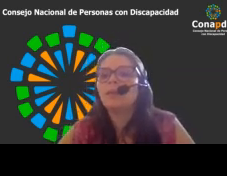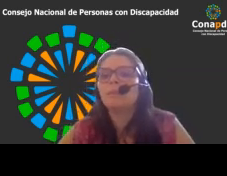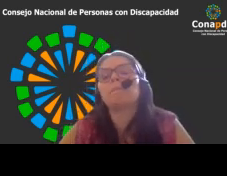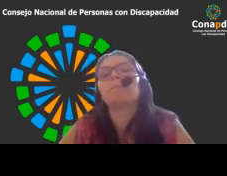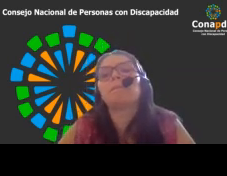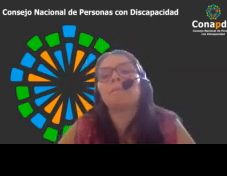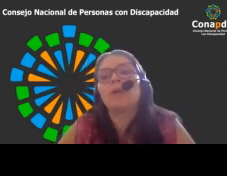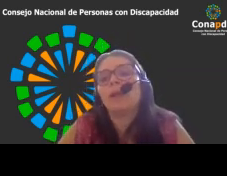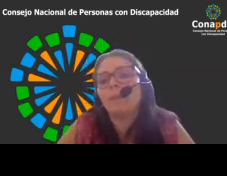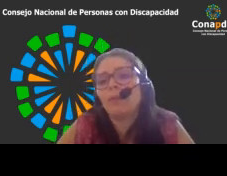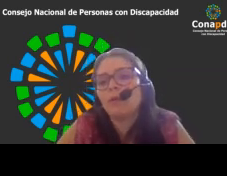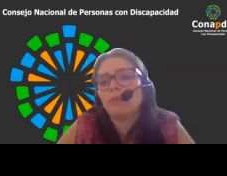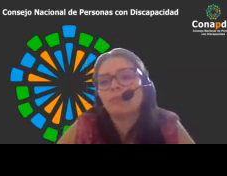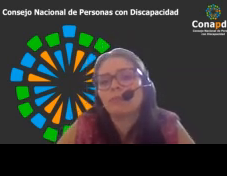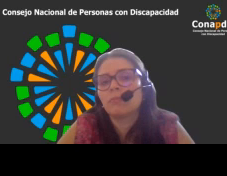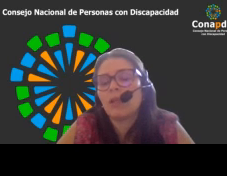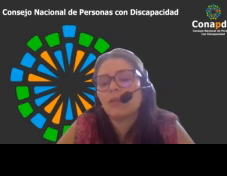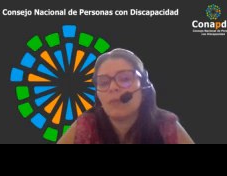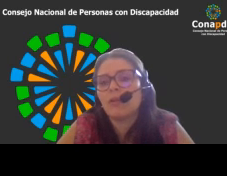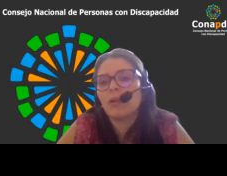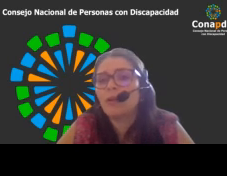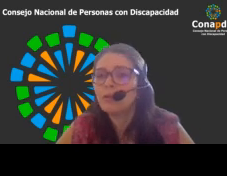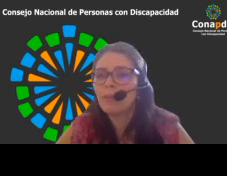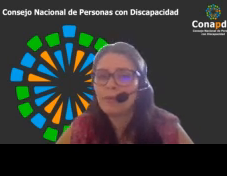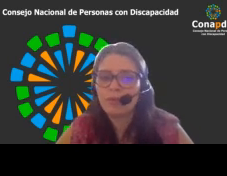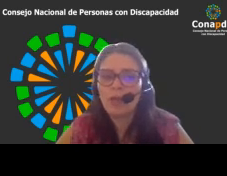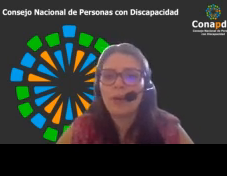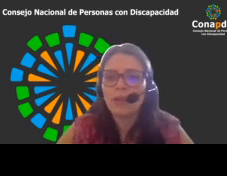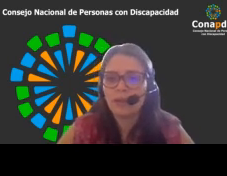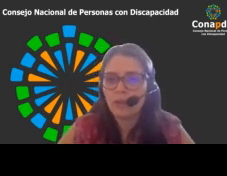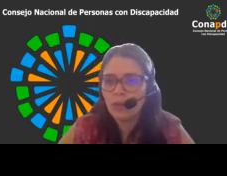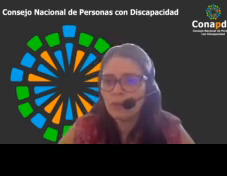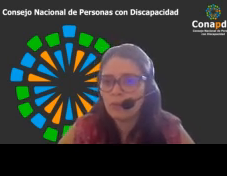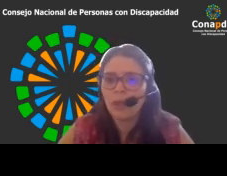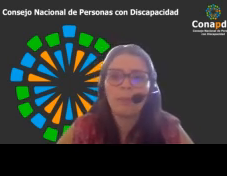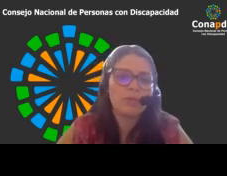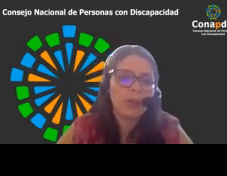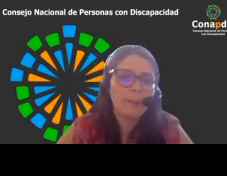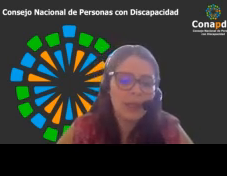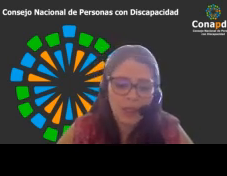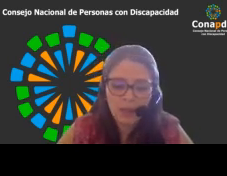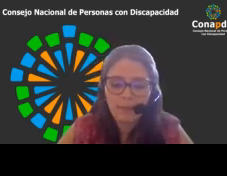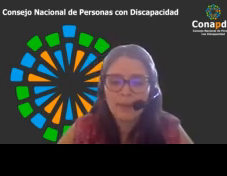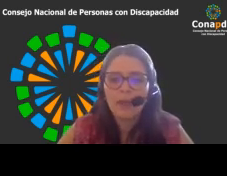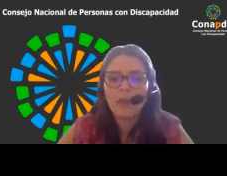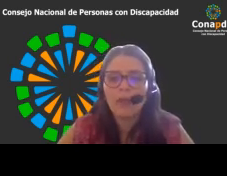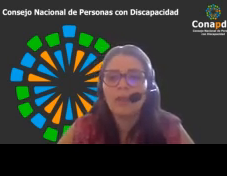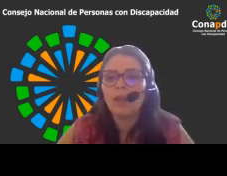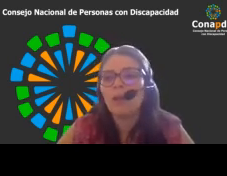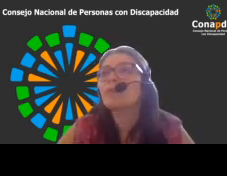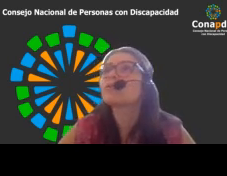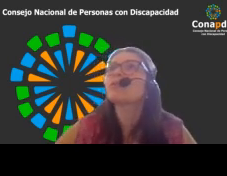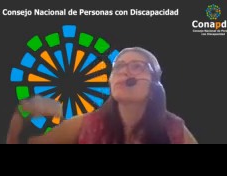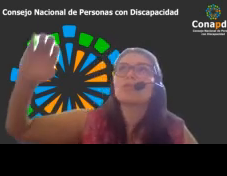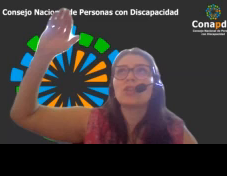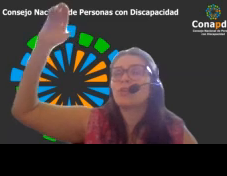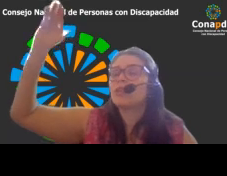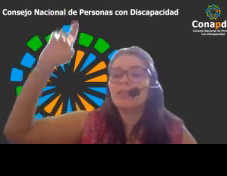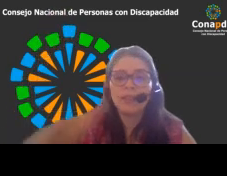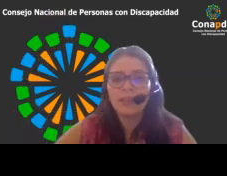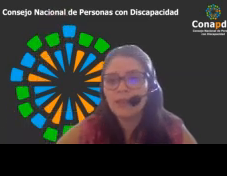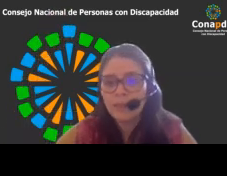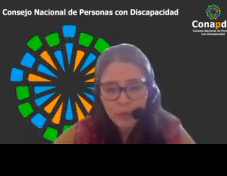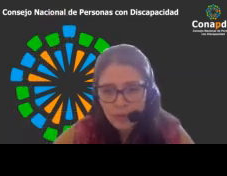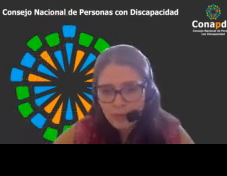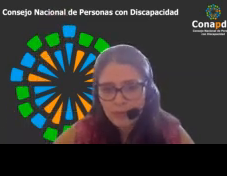decía Sí por ejemplo estamos hablando de una persona de baja estatura una persona pequeña y tenemos unos